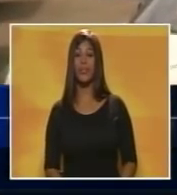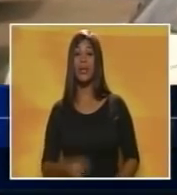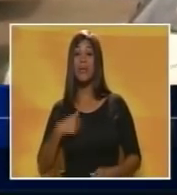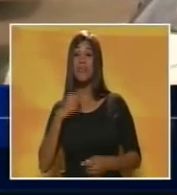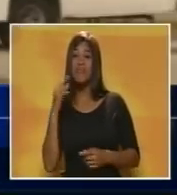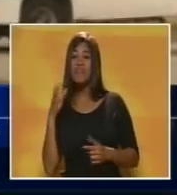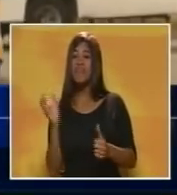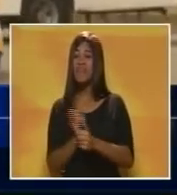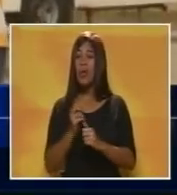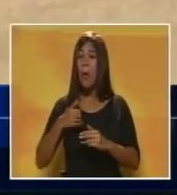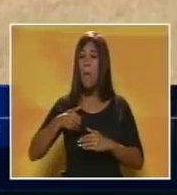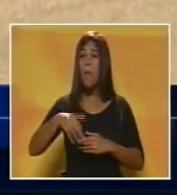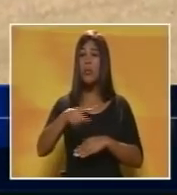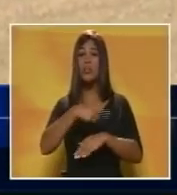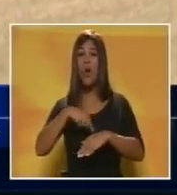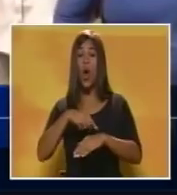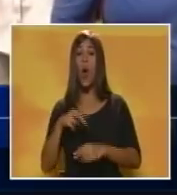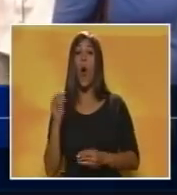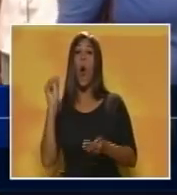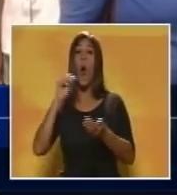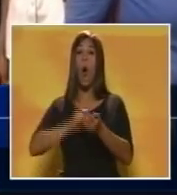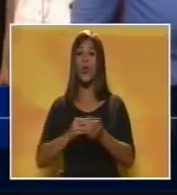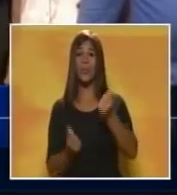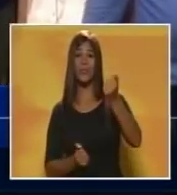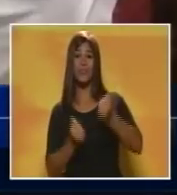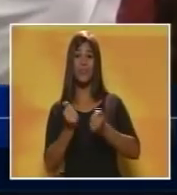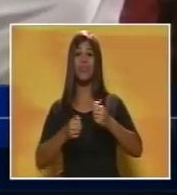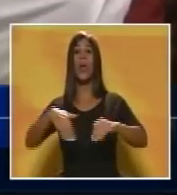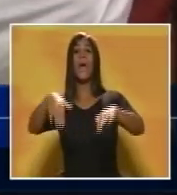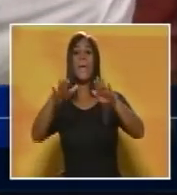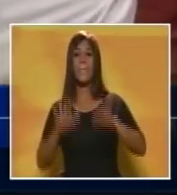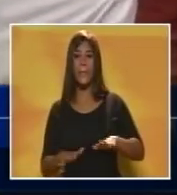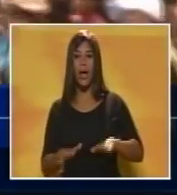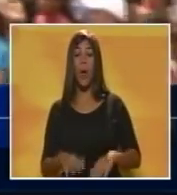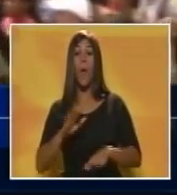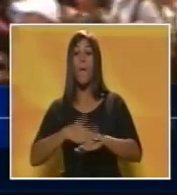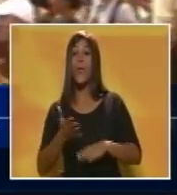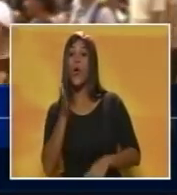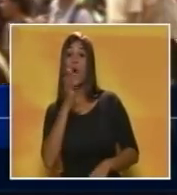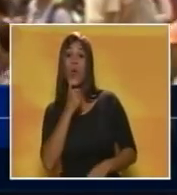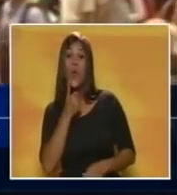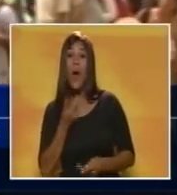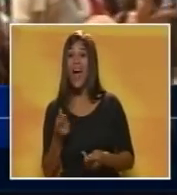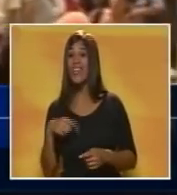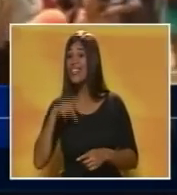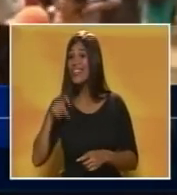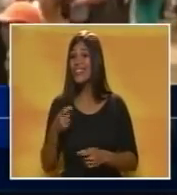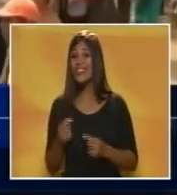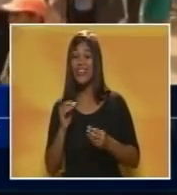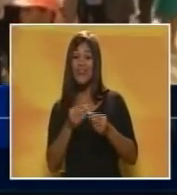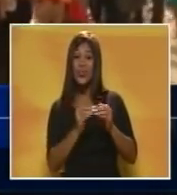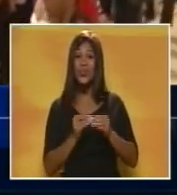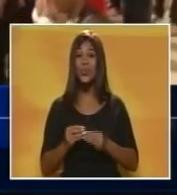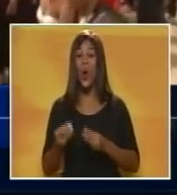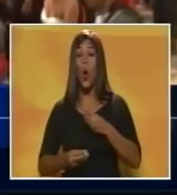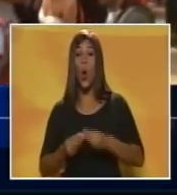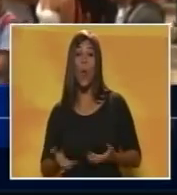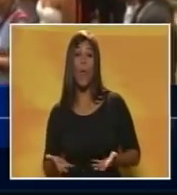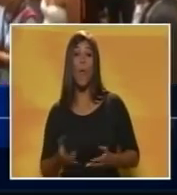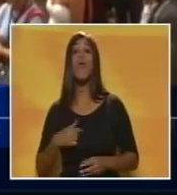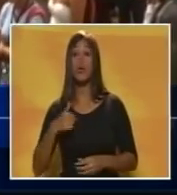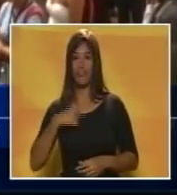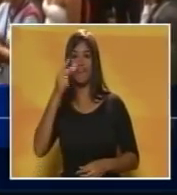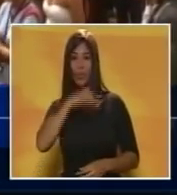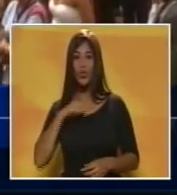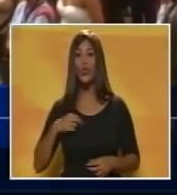Pronostican que en las últimas horas nuevas unidades puedan ser paralizadas por no contar con los insumos necesarios. Alegan que hacen